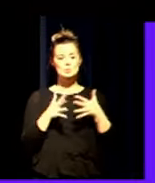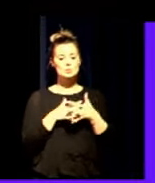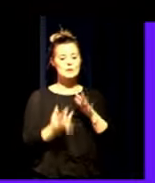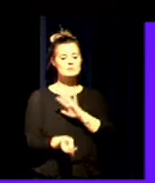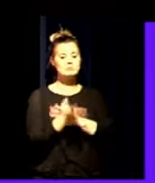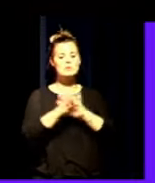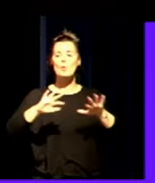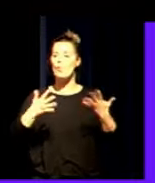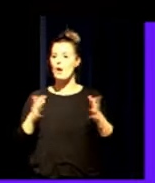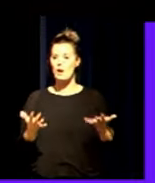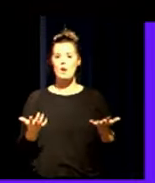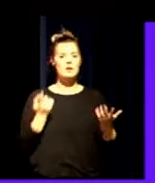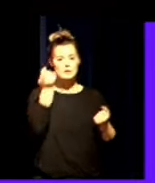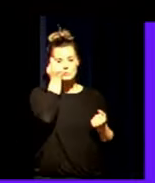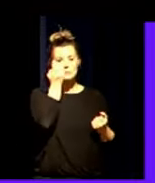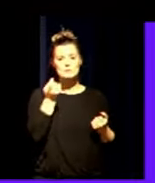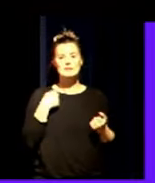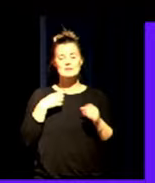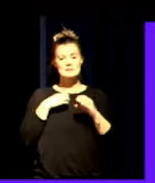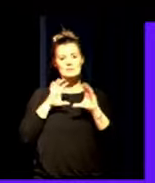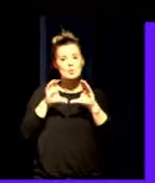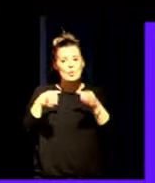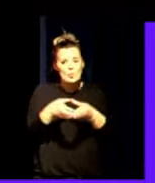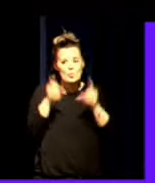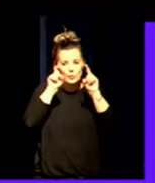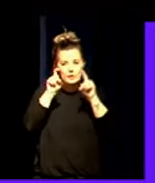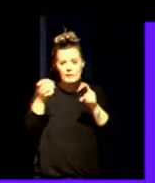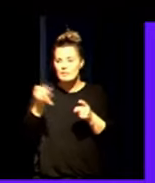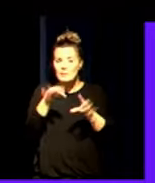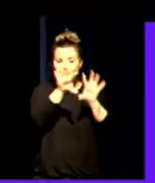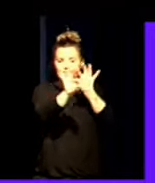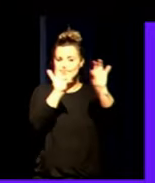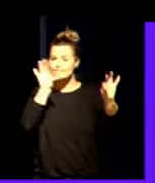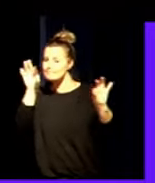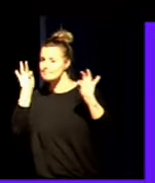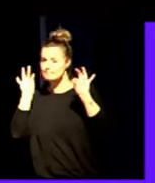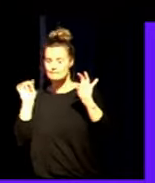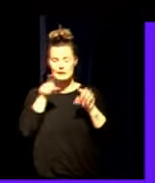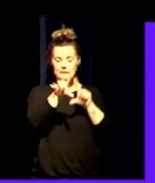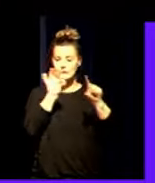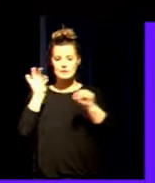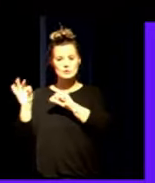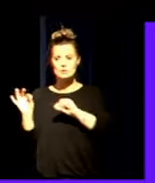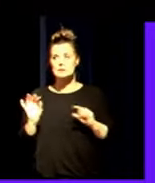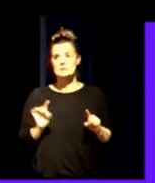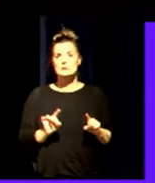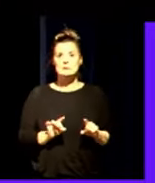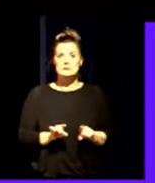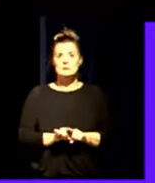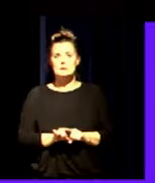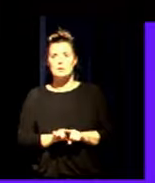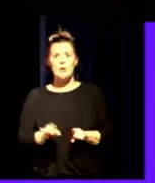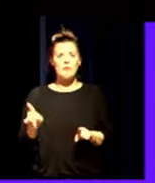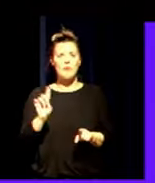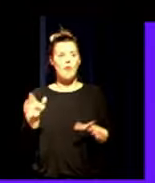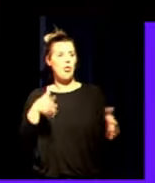el alumnado, la comunidad educativa tiene que tomar una serie de decisiones. Y son decisiones que no son, vamos a decir, que no son